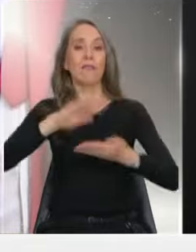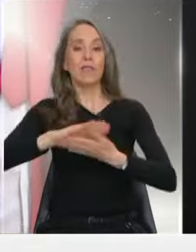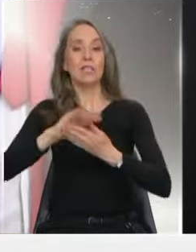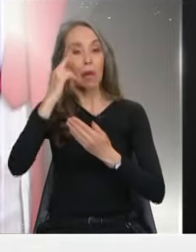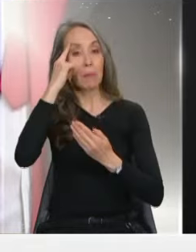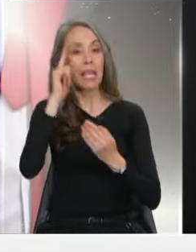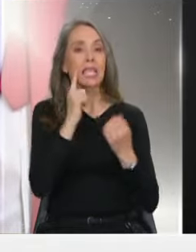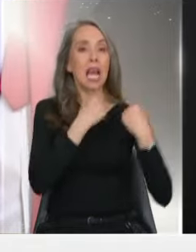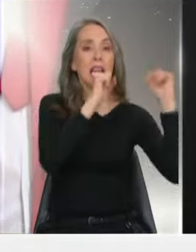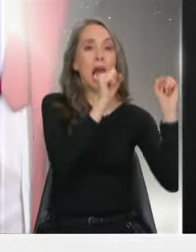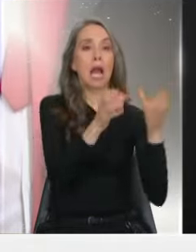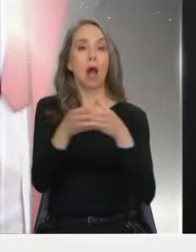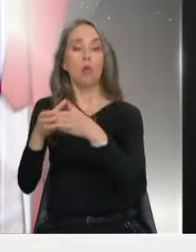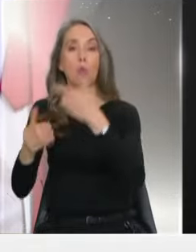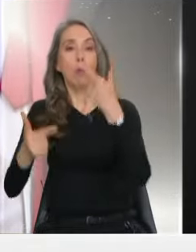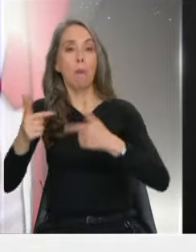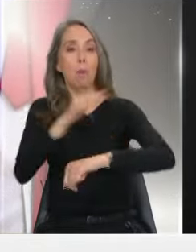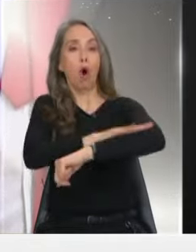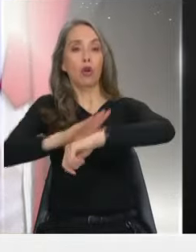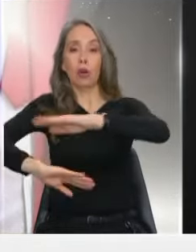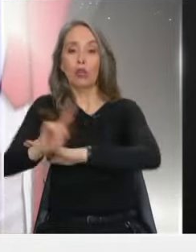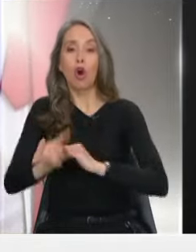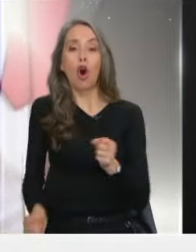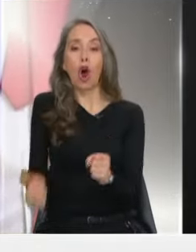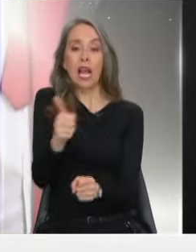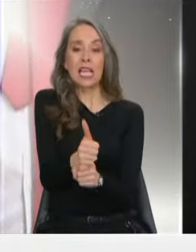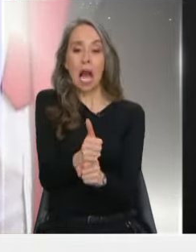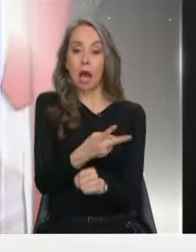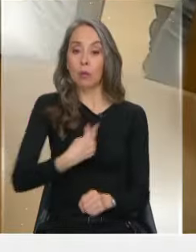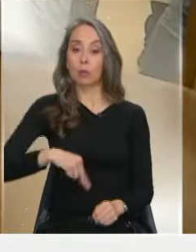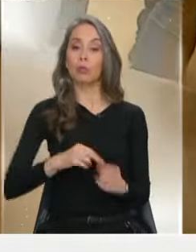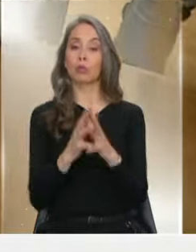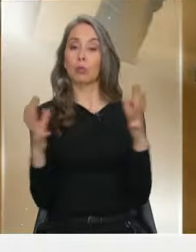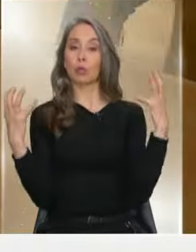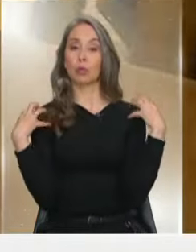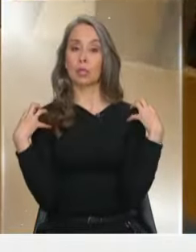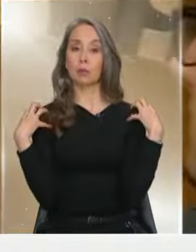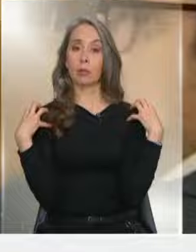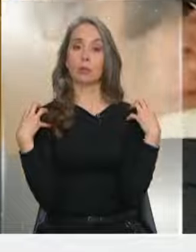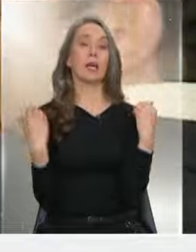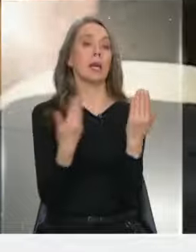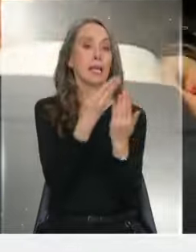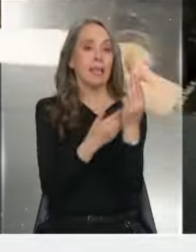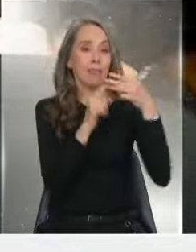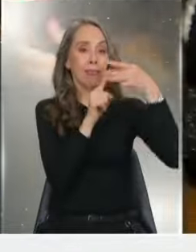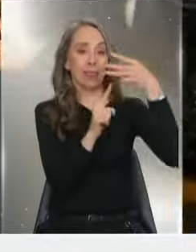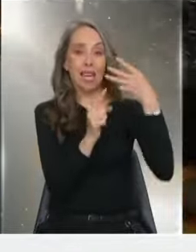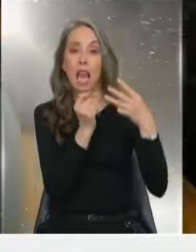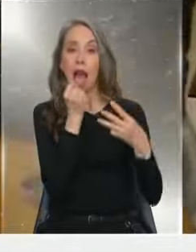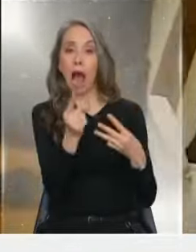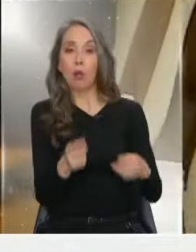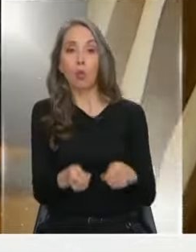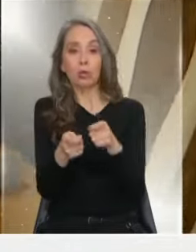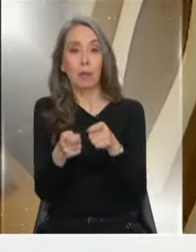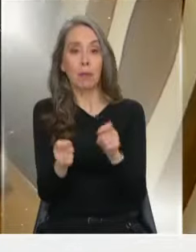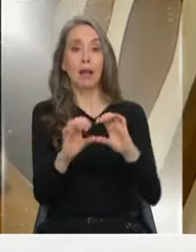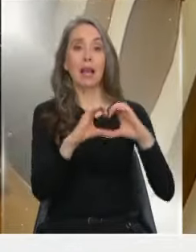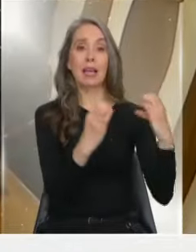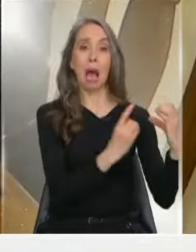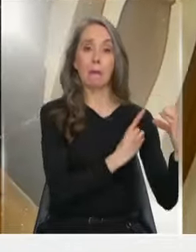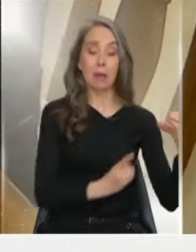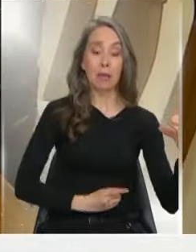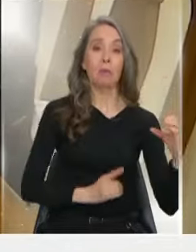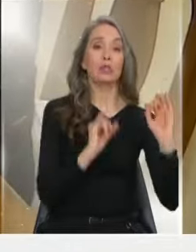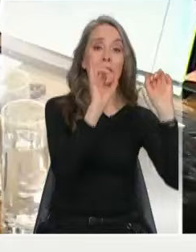cuentas políticas. Es el momento de ejercer nuestro cargo con mucha responsabilidad. Acusaciones que de aprobarse en la Cámara pasarán al Senado.